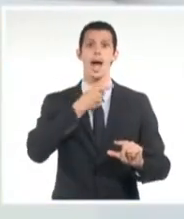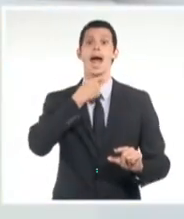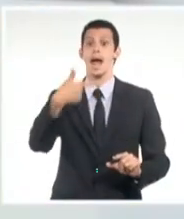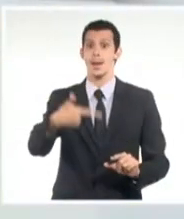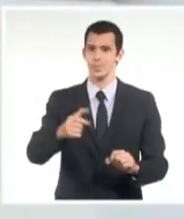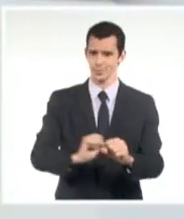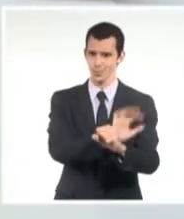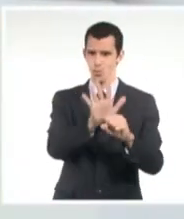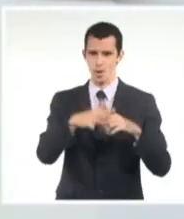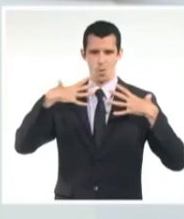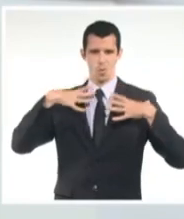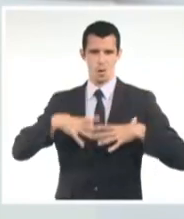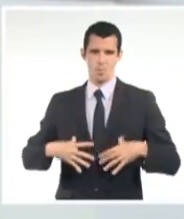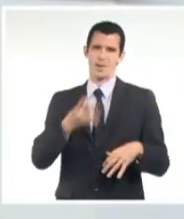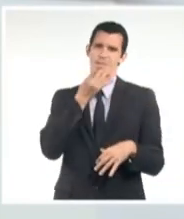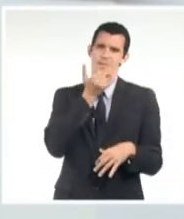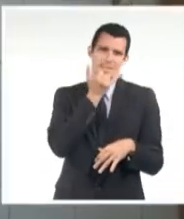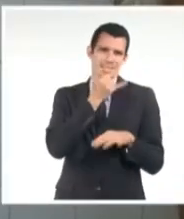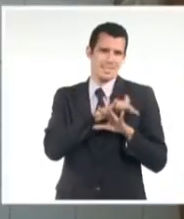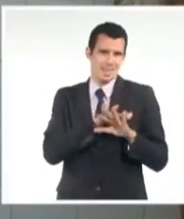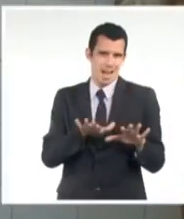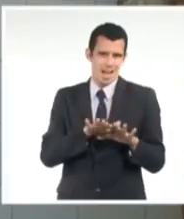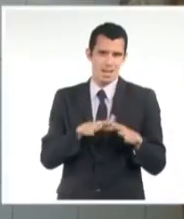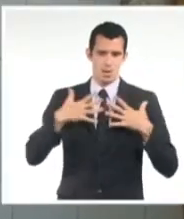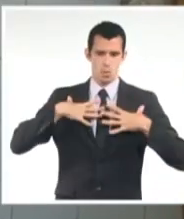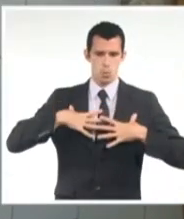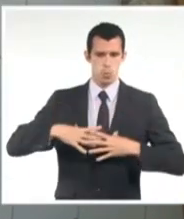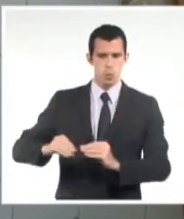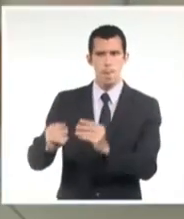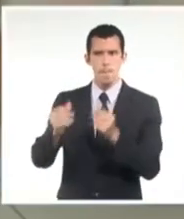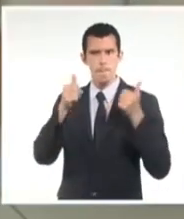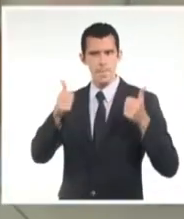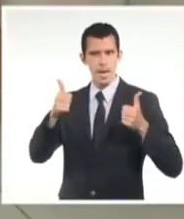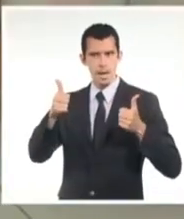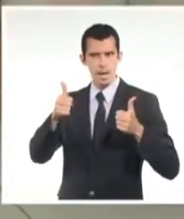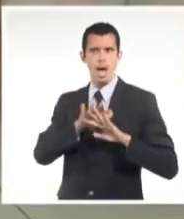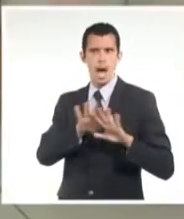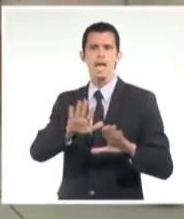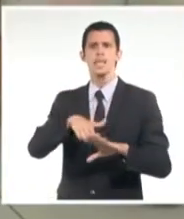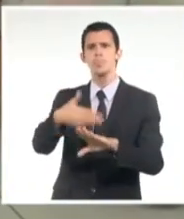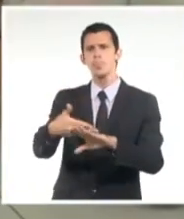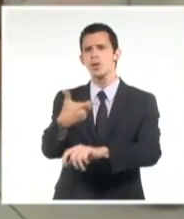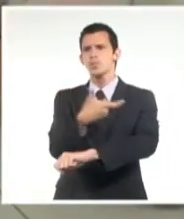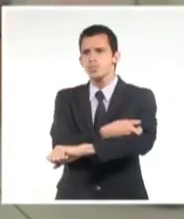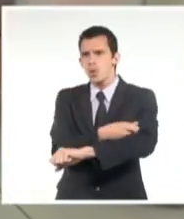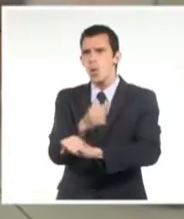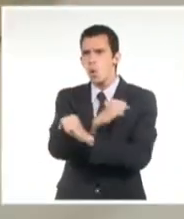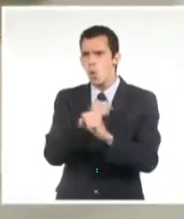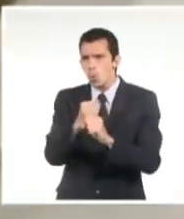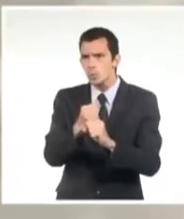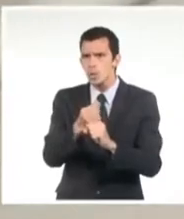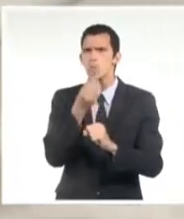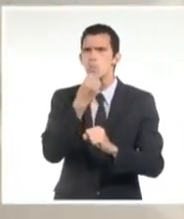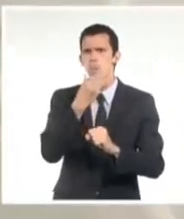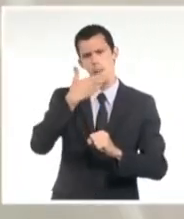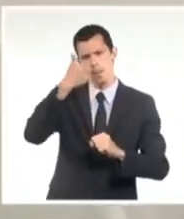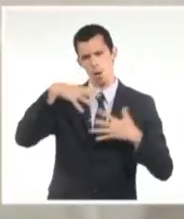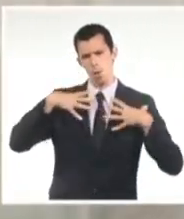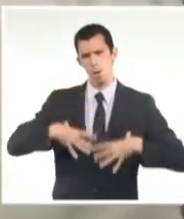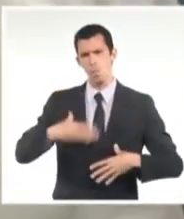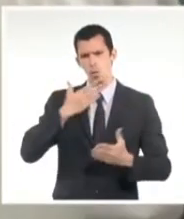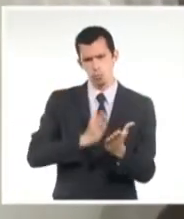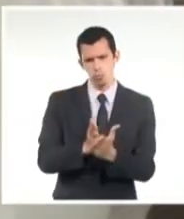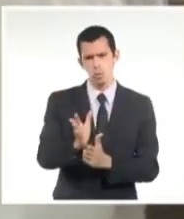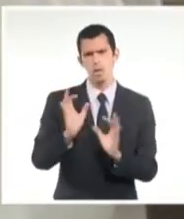los resultados, se registró el producto y su lanzamiento oficial para la introducción en la red de farmacias se hizo desde